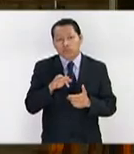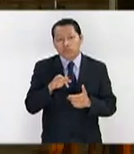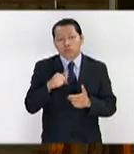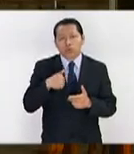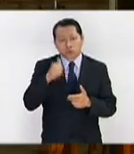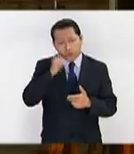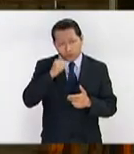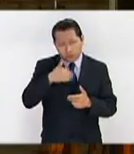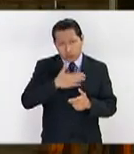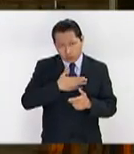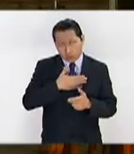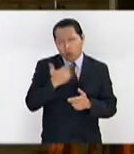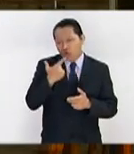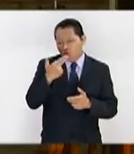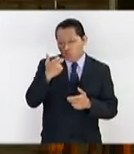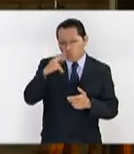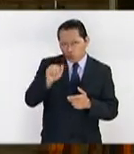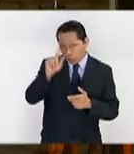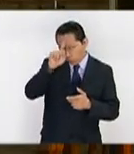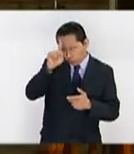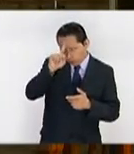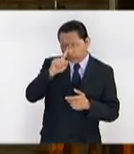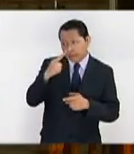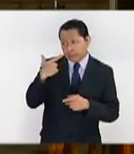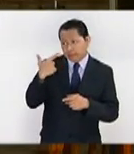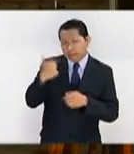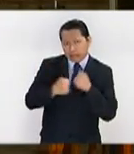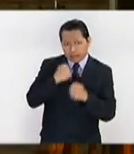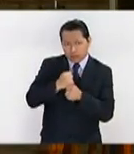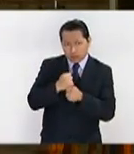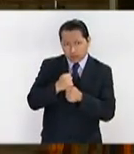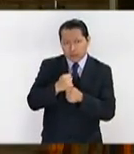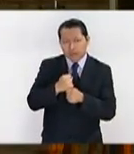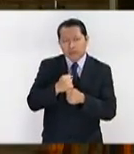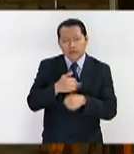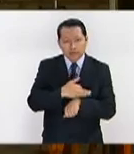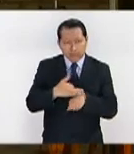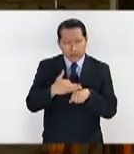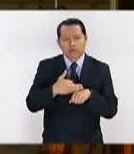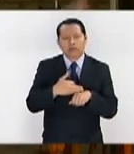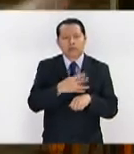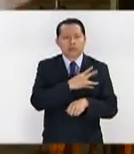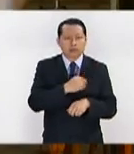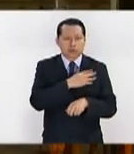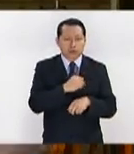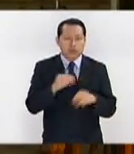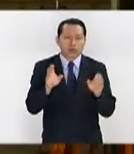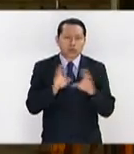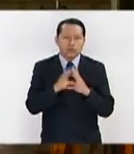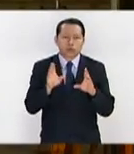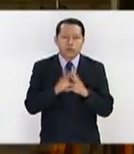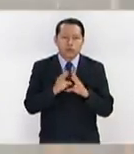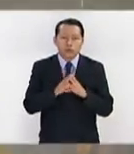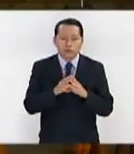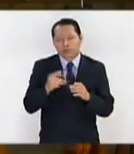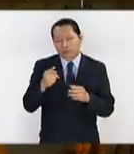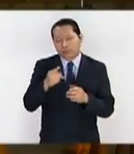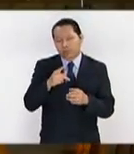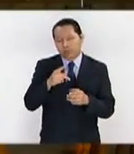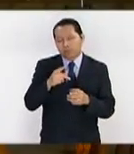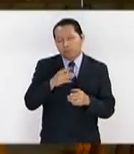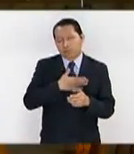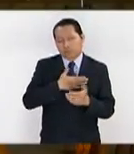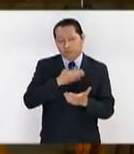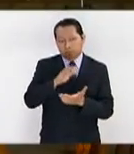sirviéndole al gurú 7 años, con mi familia, con mis hijos que son mis brazos, ahora sí que, y mi marido. Nos